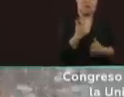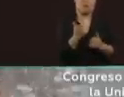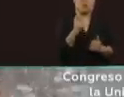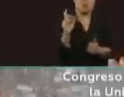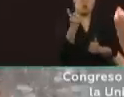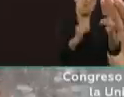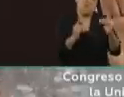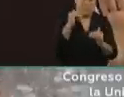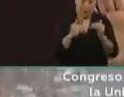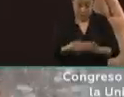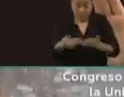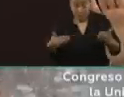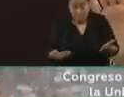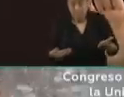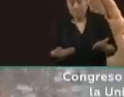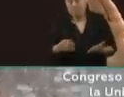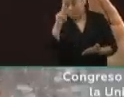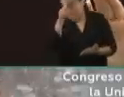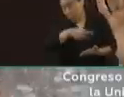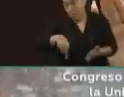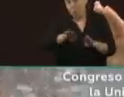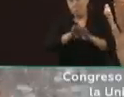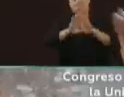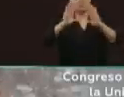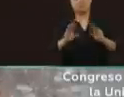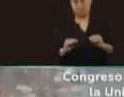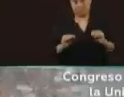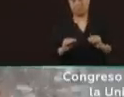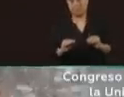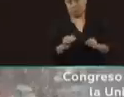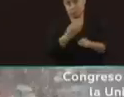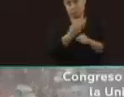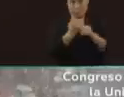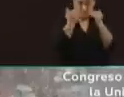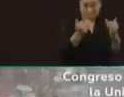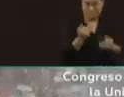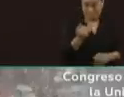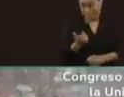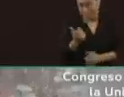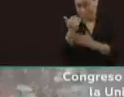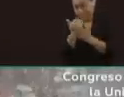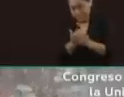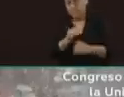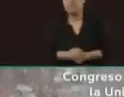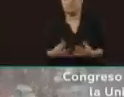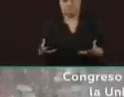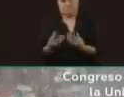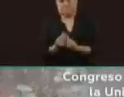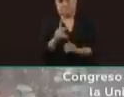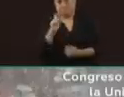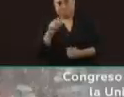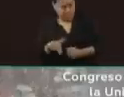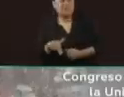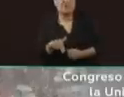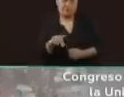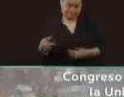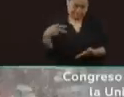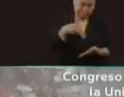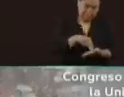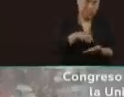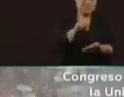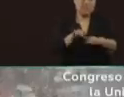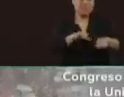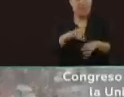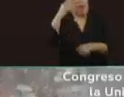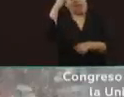del dólar y hoy solo guardan silencio ante la realidad de nuestra moneda. Somos oposición que viene a trabajar por el bien